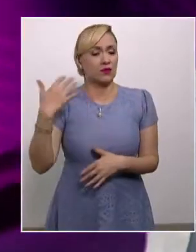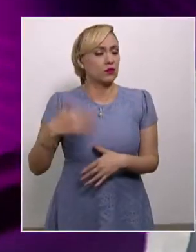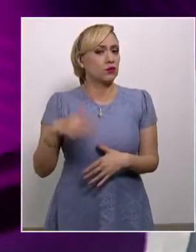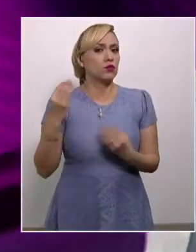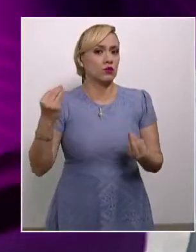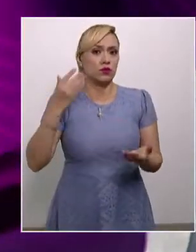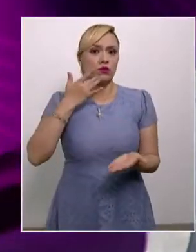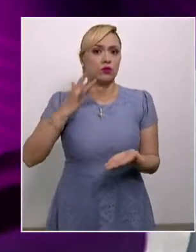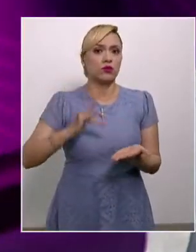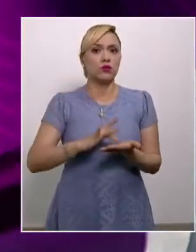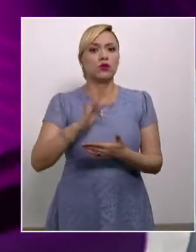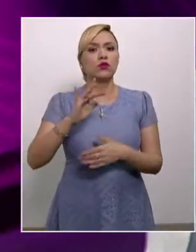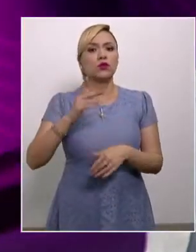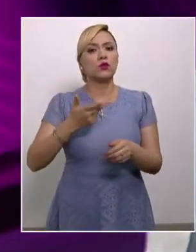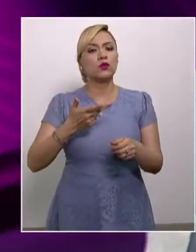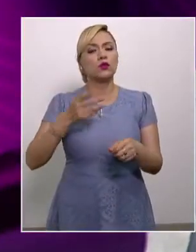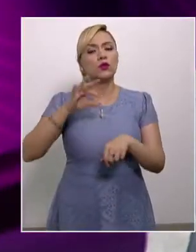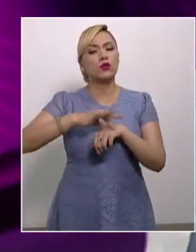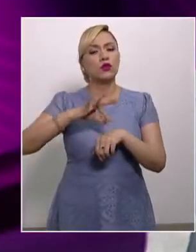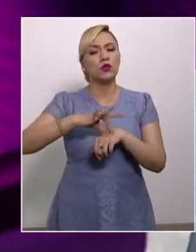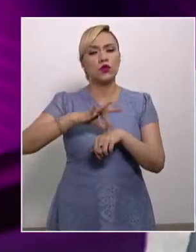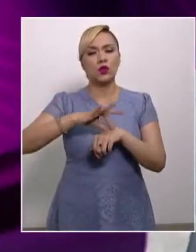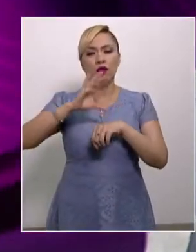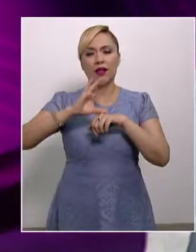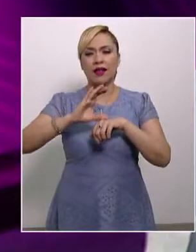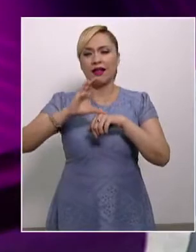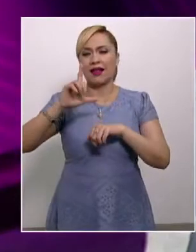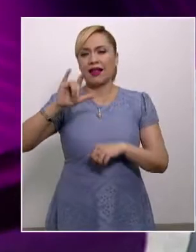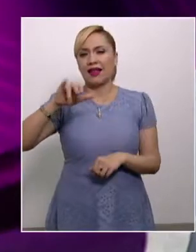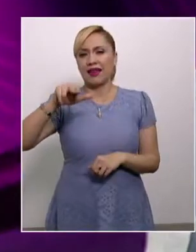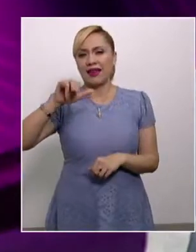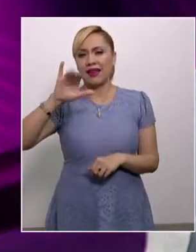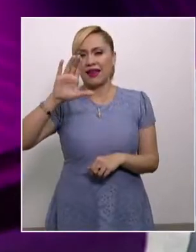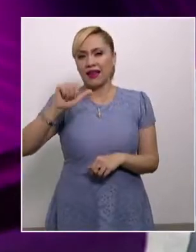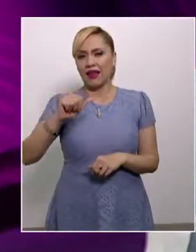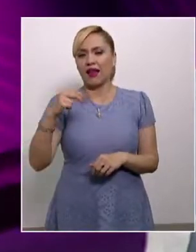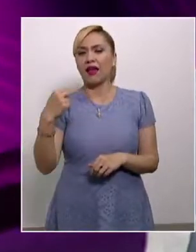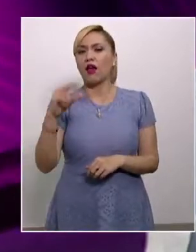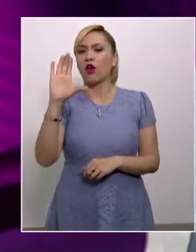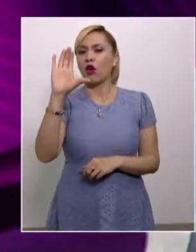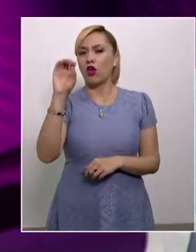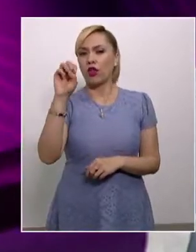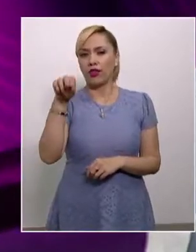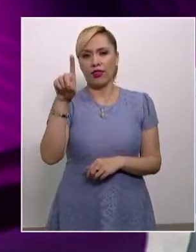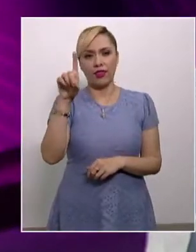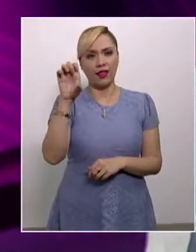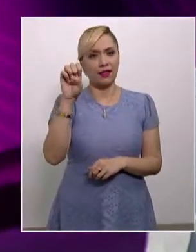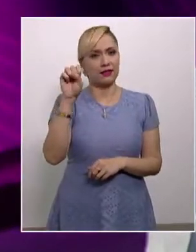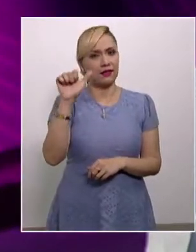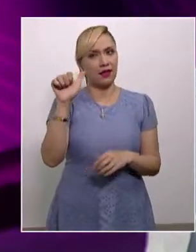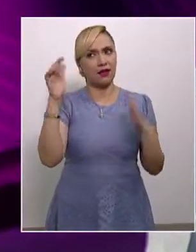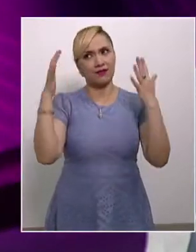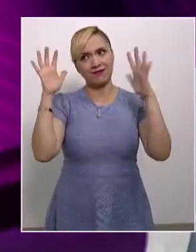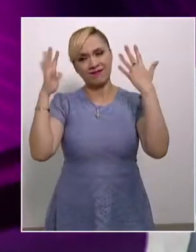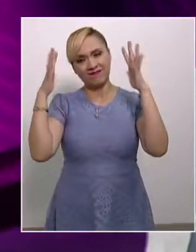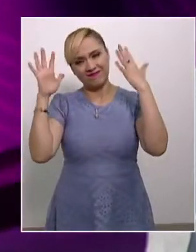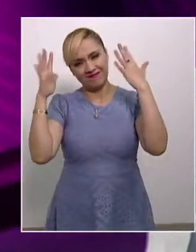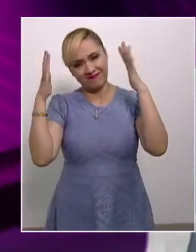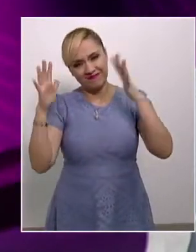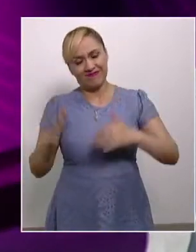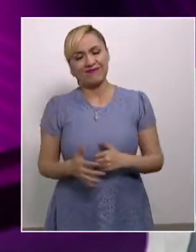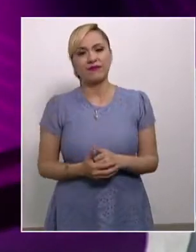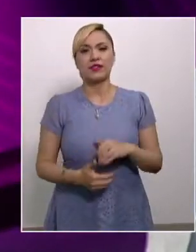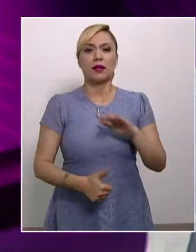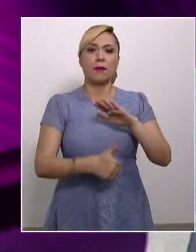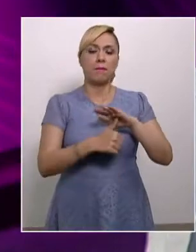la Clínica Condesa, es algo que también es de aplaudir, y eso también gracias a la mesa de la que somos parte de Mesa